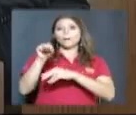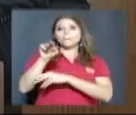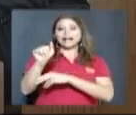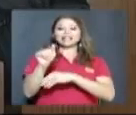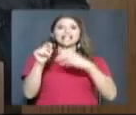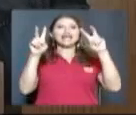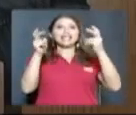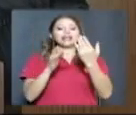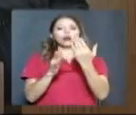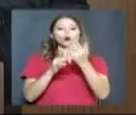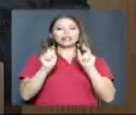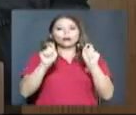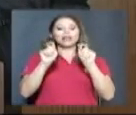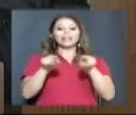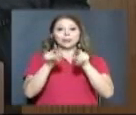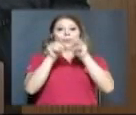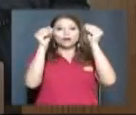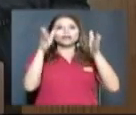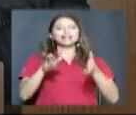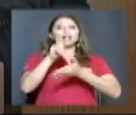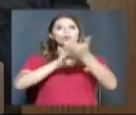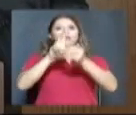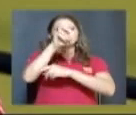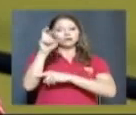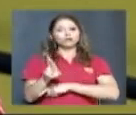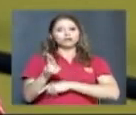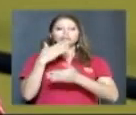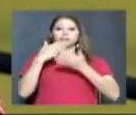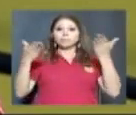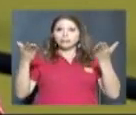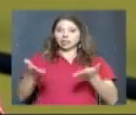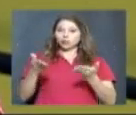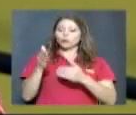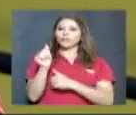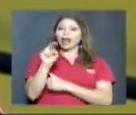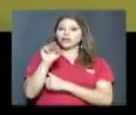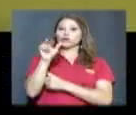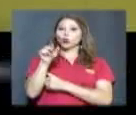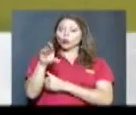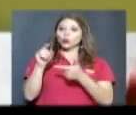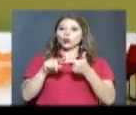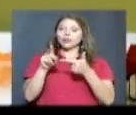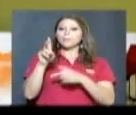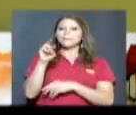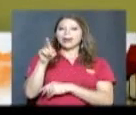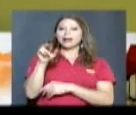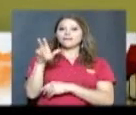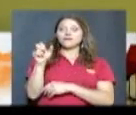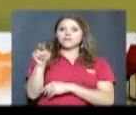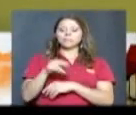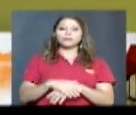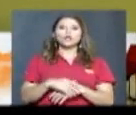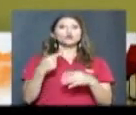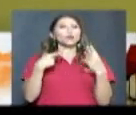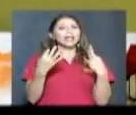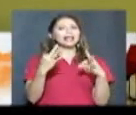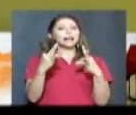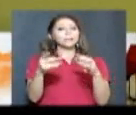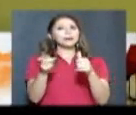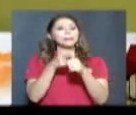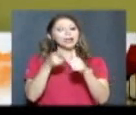tecnologías educativas, también es docente de la Universidad de Costa Rica. Bienvenido a Antonio y don Marvin. Voy a tratar de poner primeramente